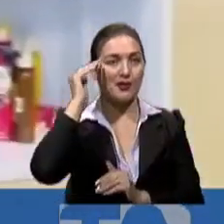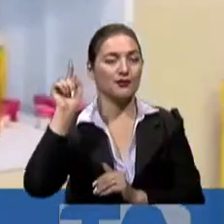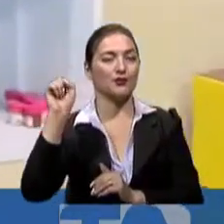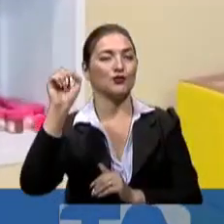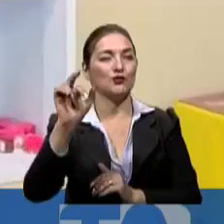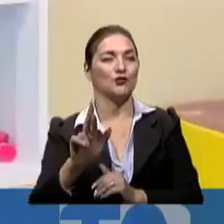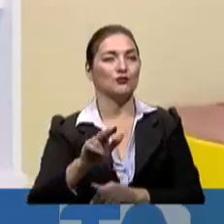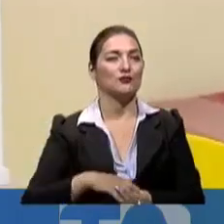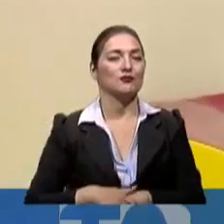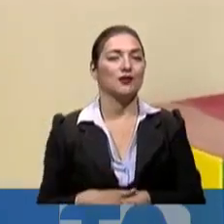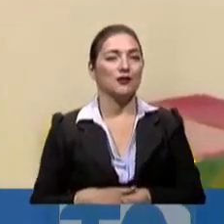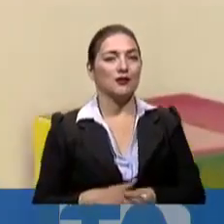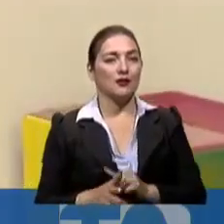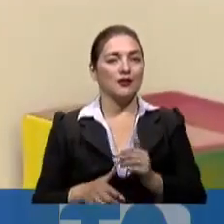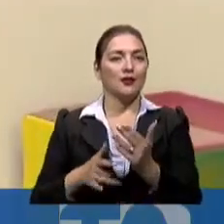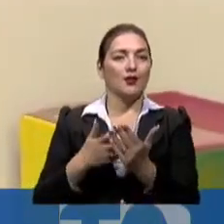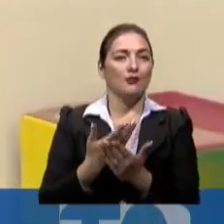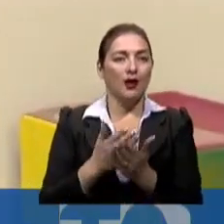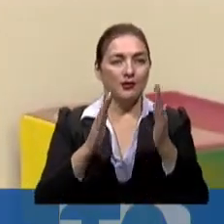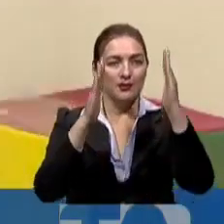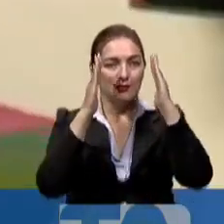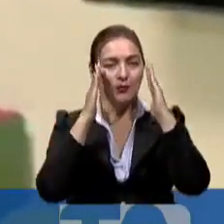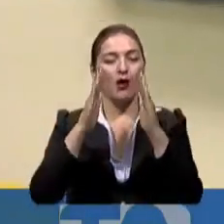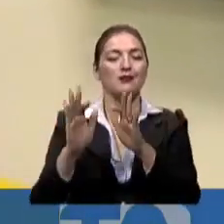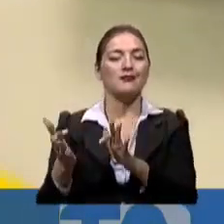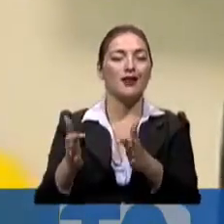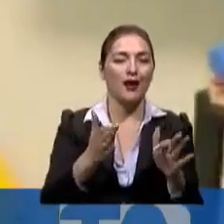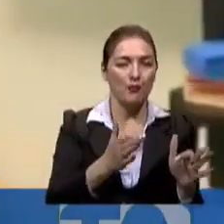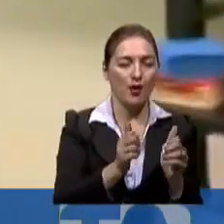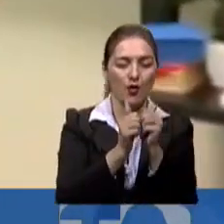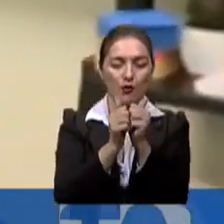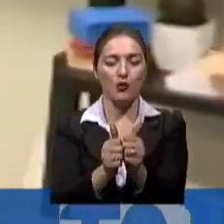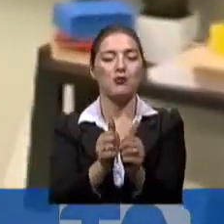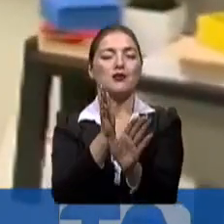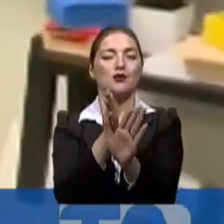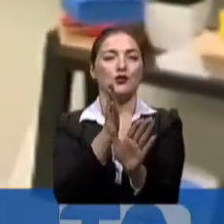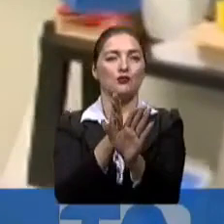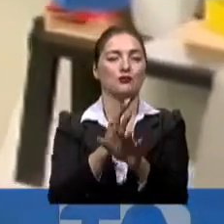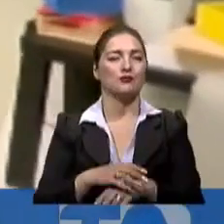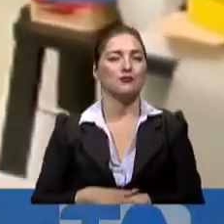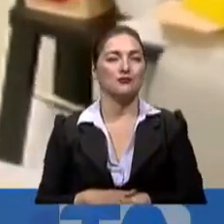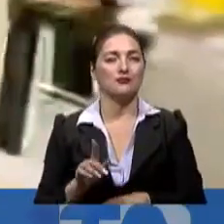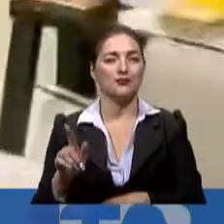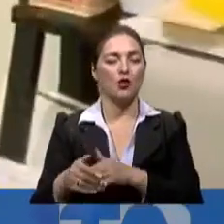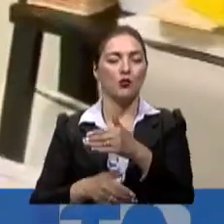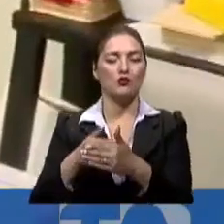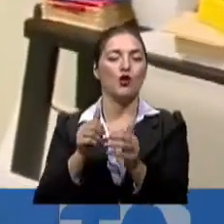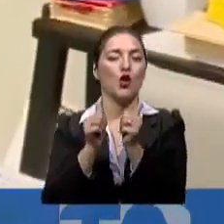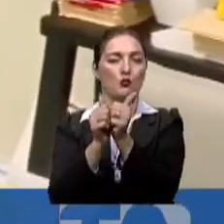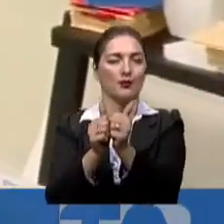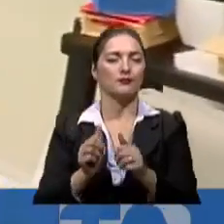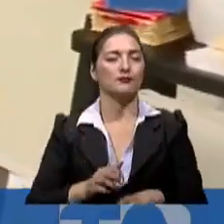instalaciones en las que las personas pueden venir a atenderse recibir terapia acompañamiento porque justamente Marisol Este es un proceso de